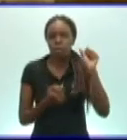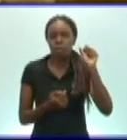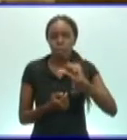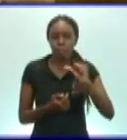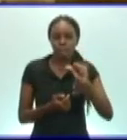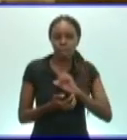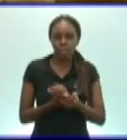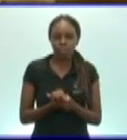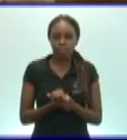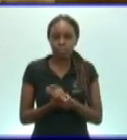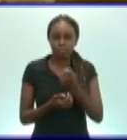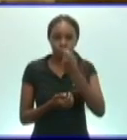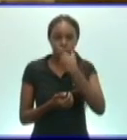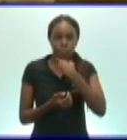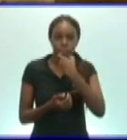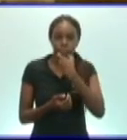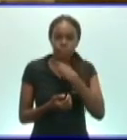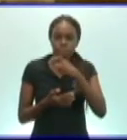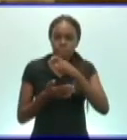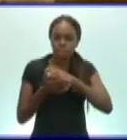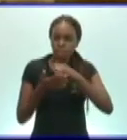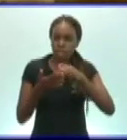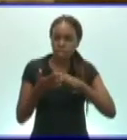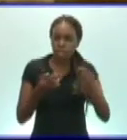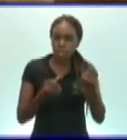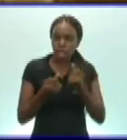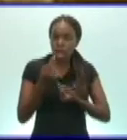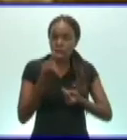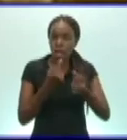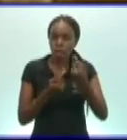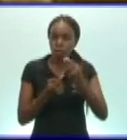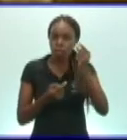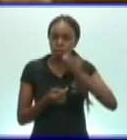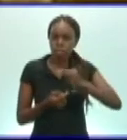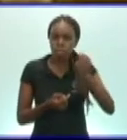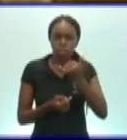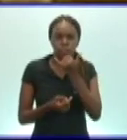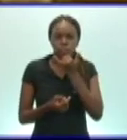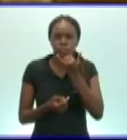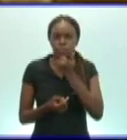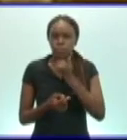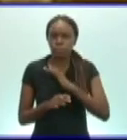hace una reseña biográfica de algunos de sus más crueles enemigos.